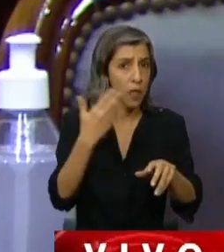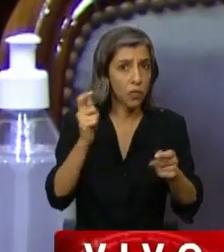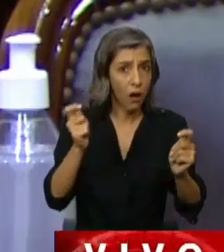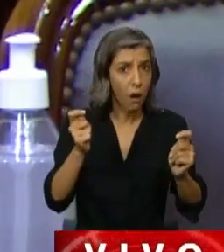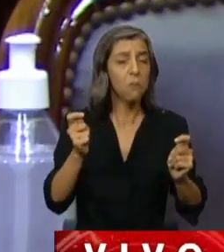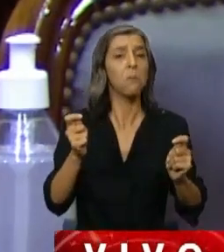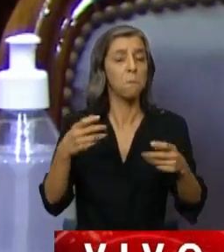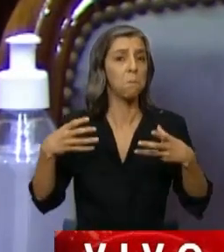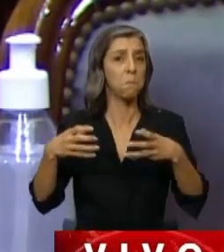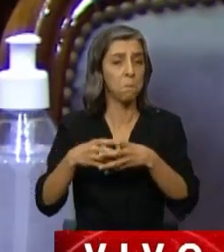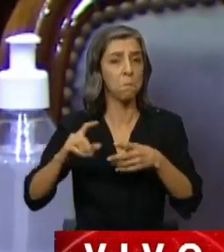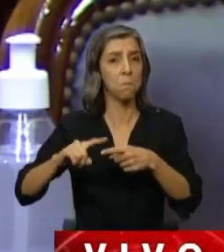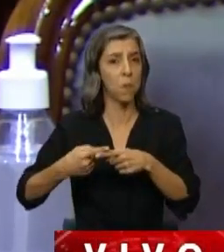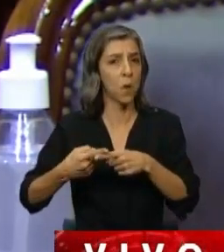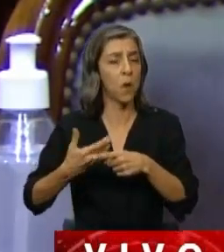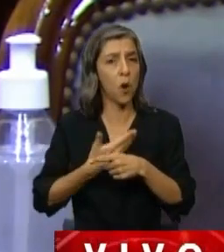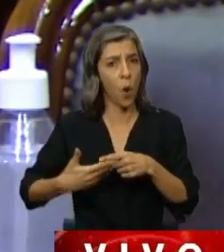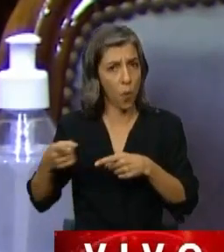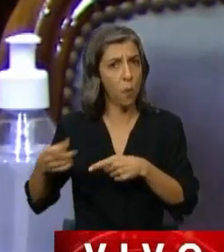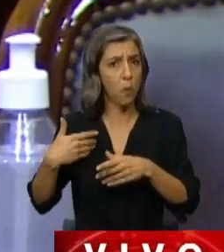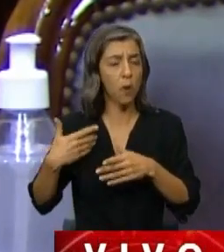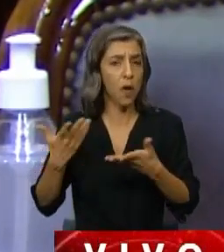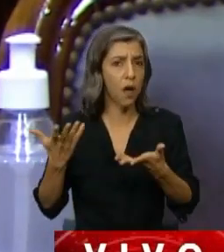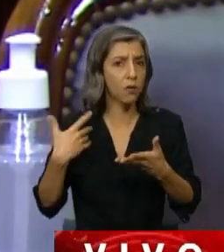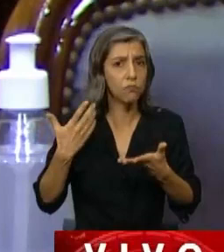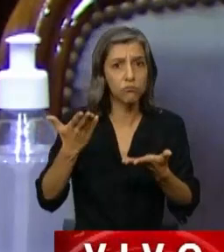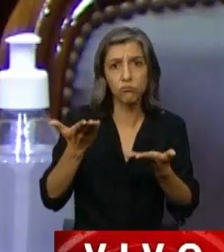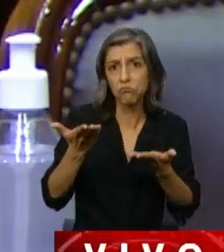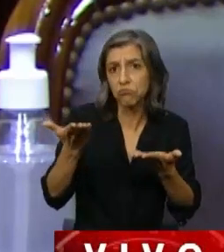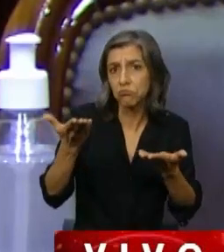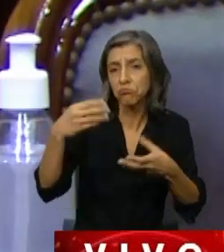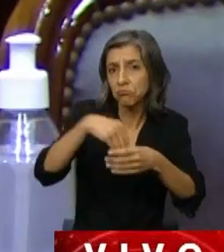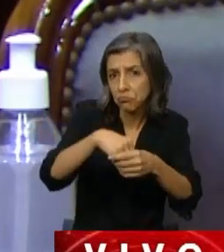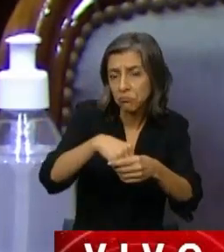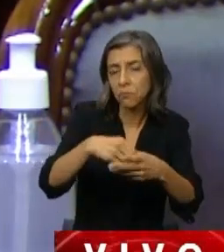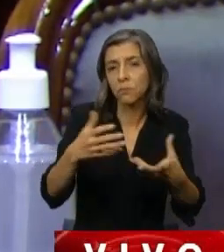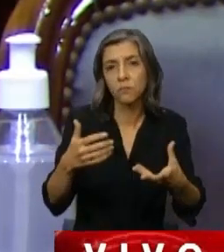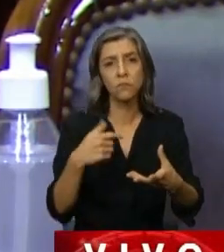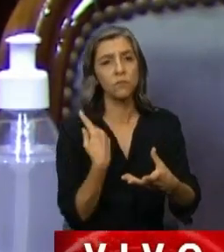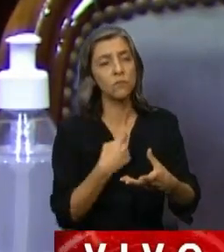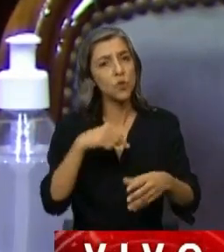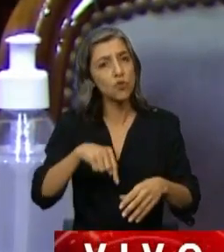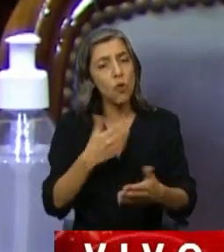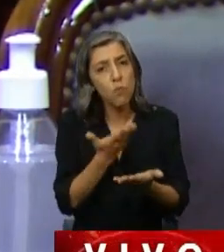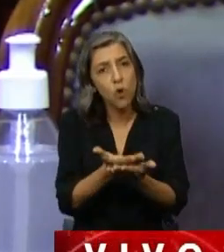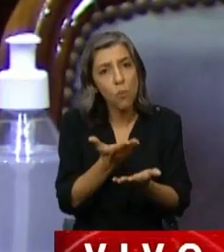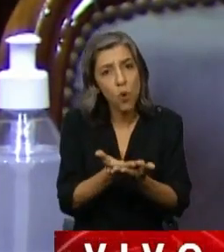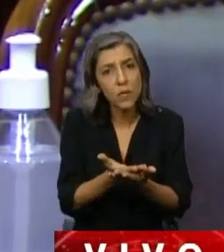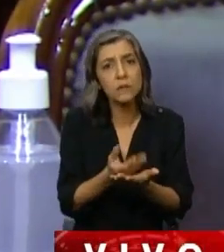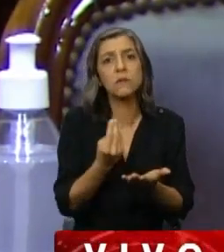hoy se le está proponiendo a este congreso en base a un acuerdo donde no